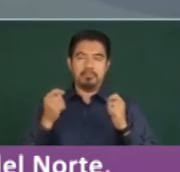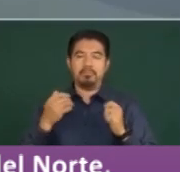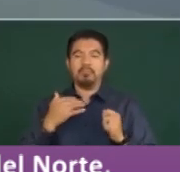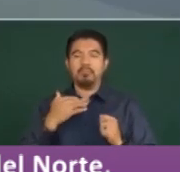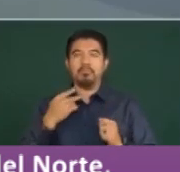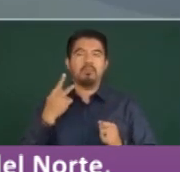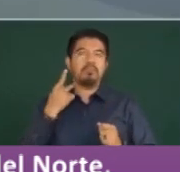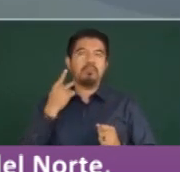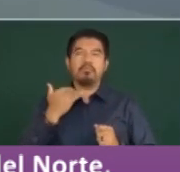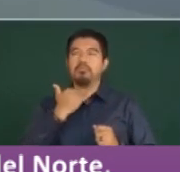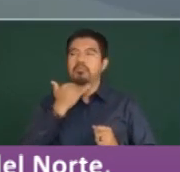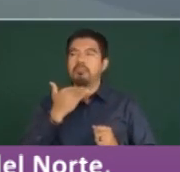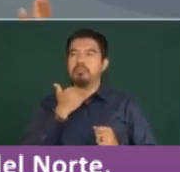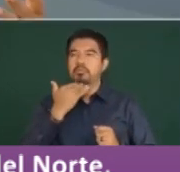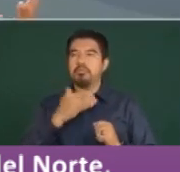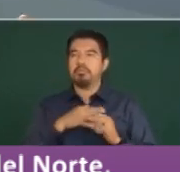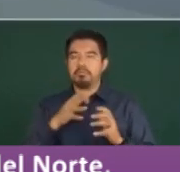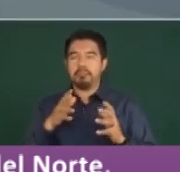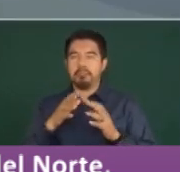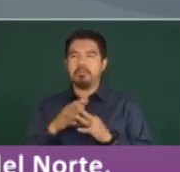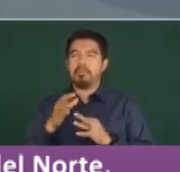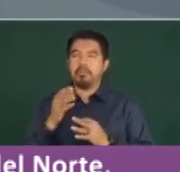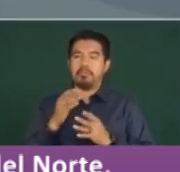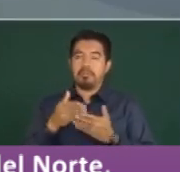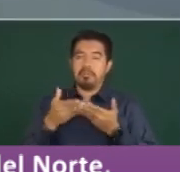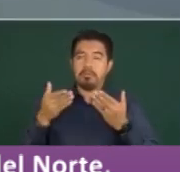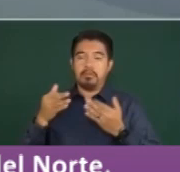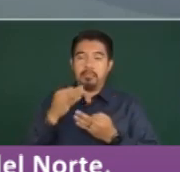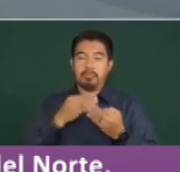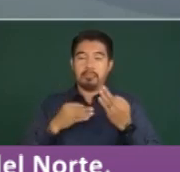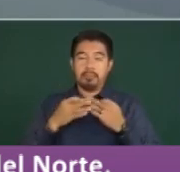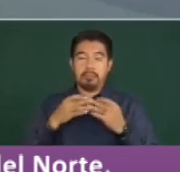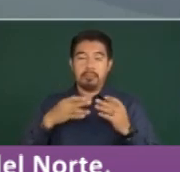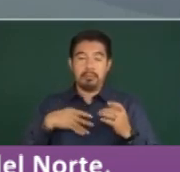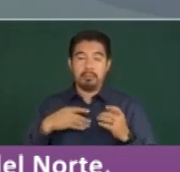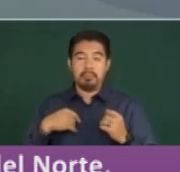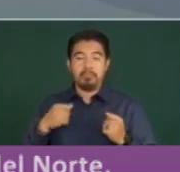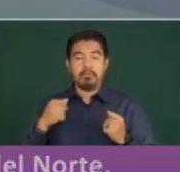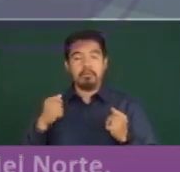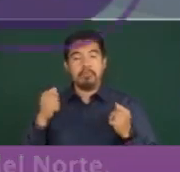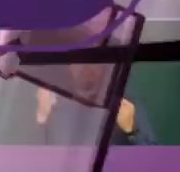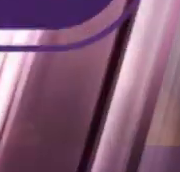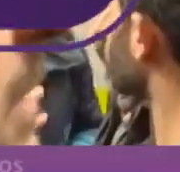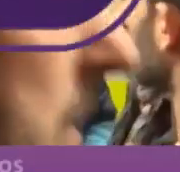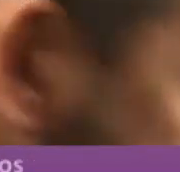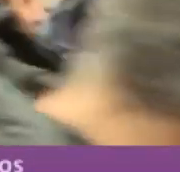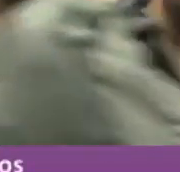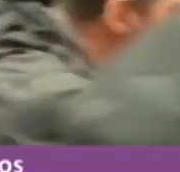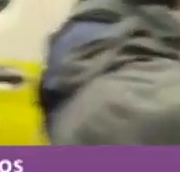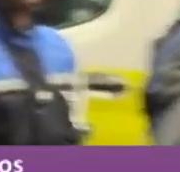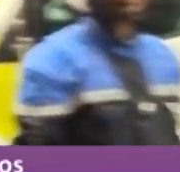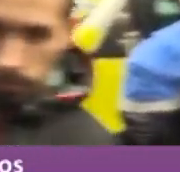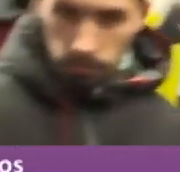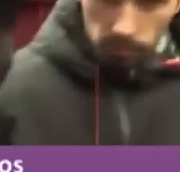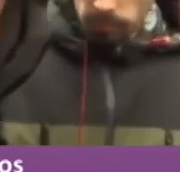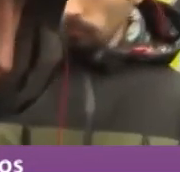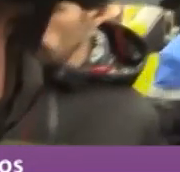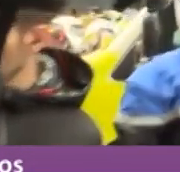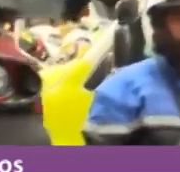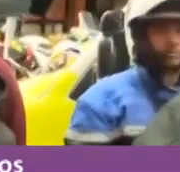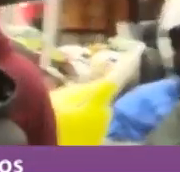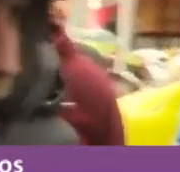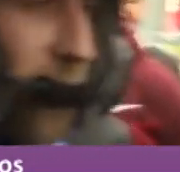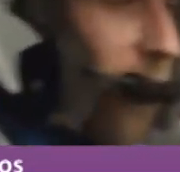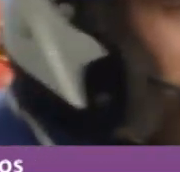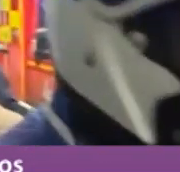Canadá, Justin Trudeau, un programa de sustitución de importaciones en la región a fin de impulsar su desarrollo. Al menos 3 muertos y